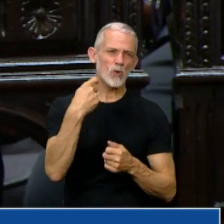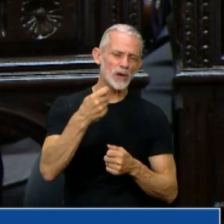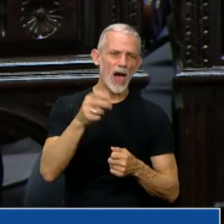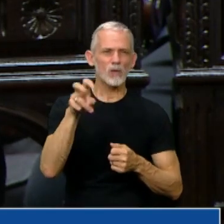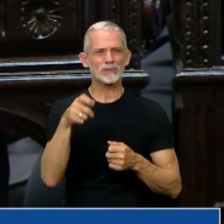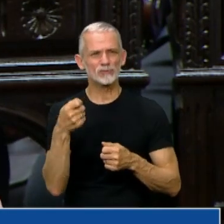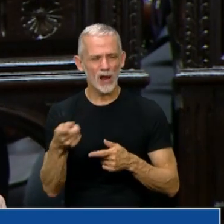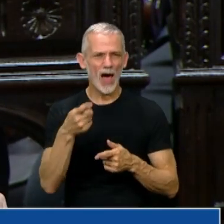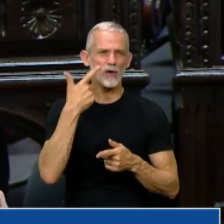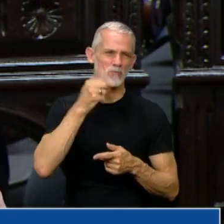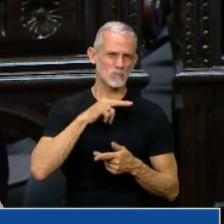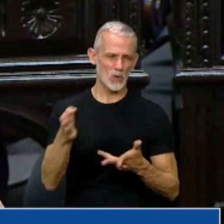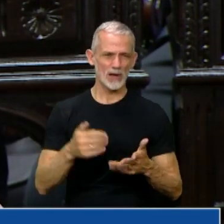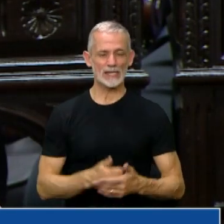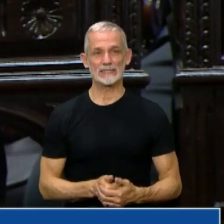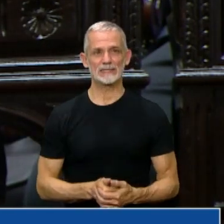pensionados.